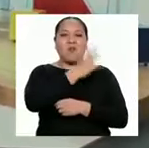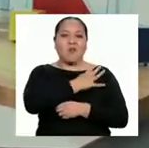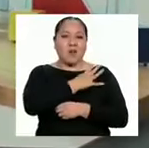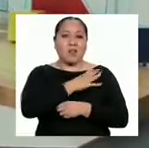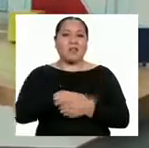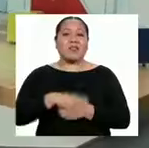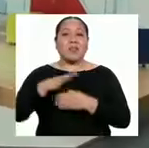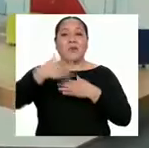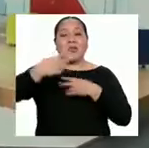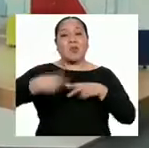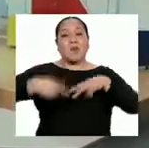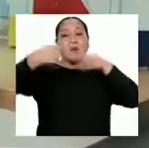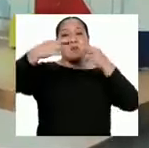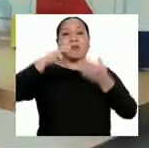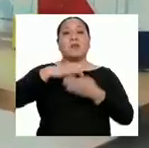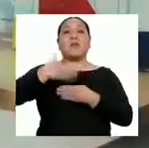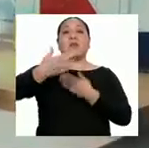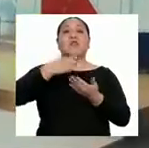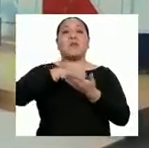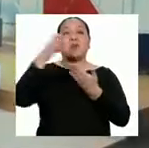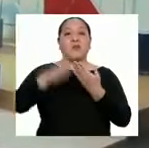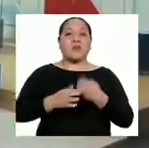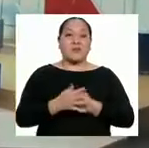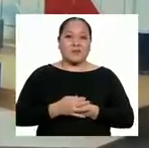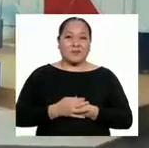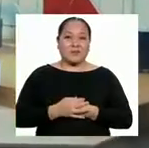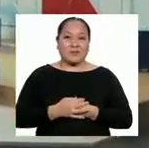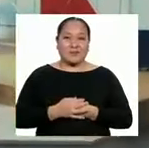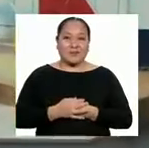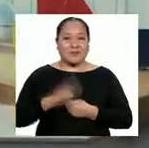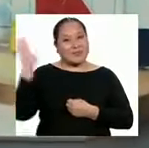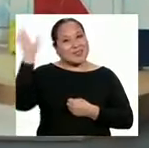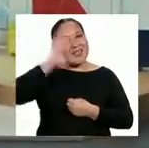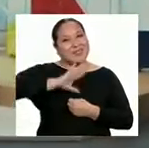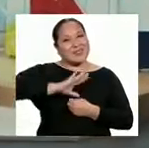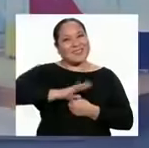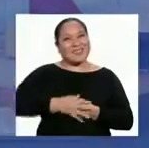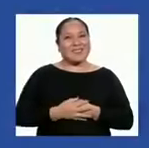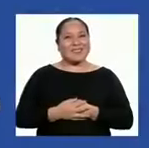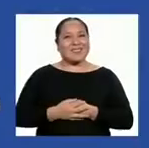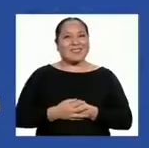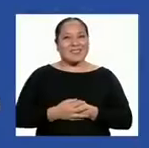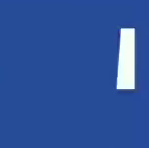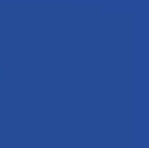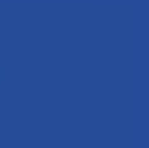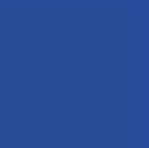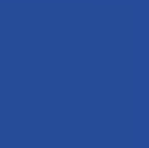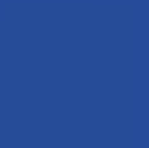secundaria. Nos vemos en el siguiente programa. ¡Chao!